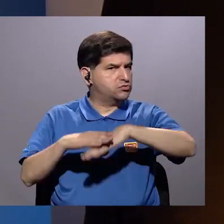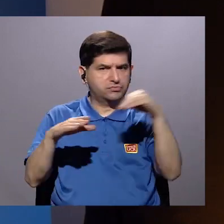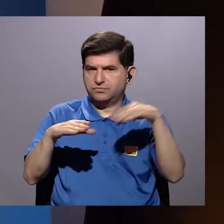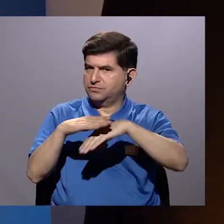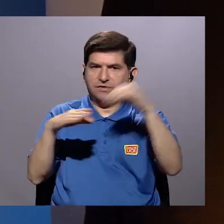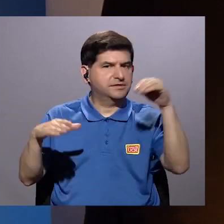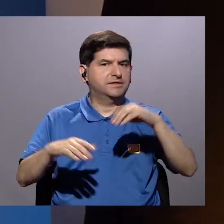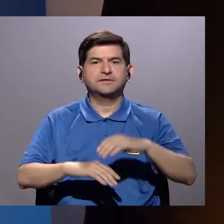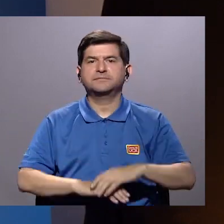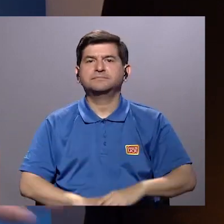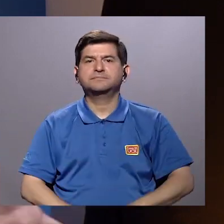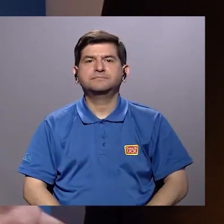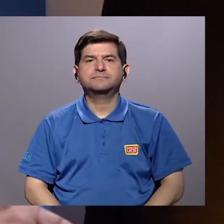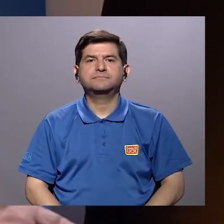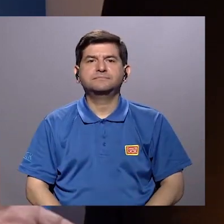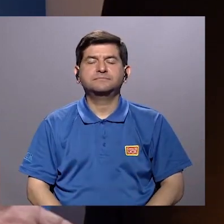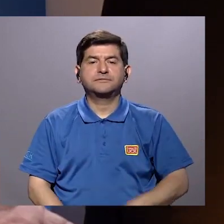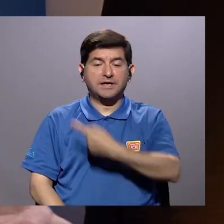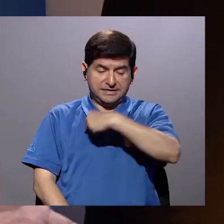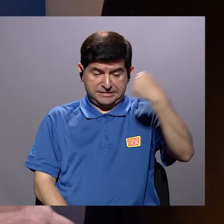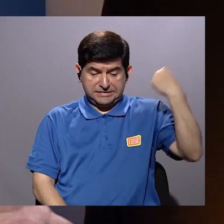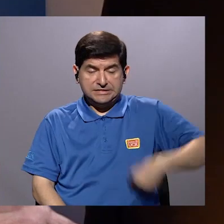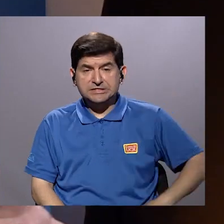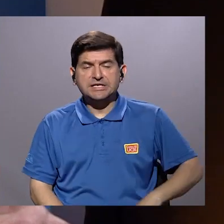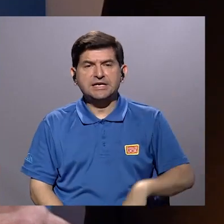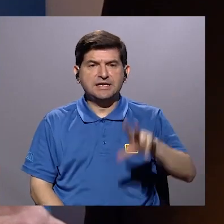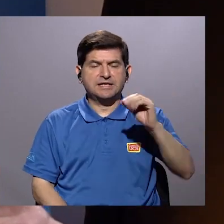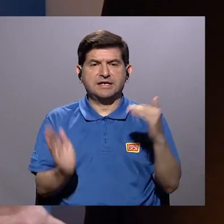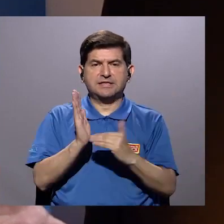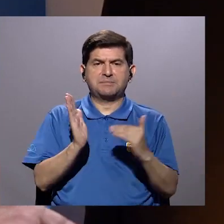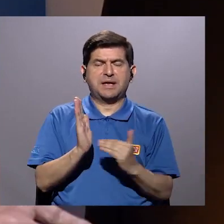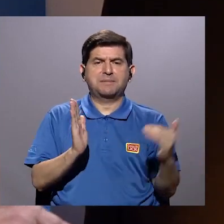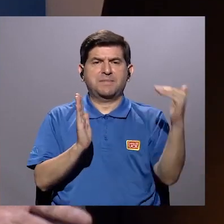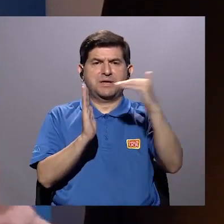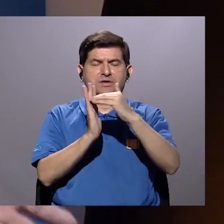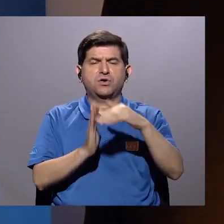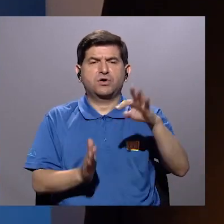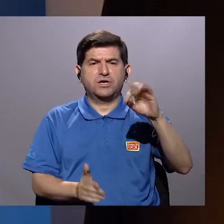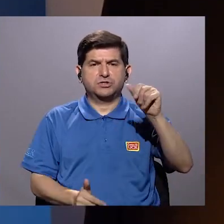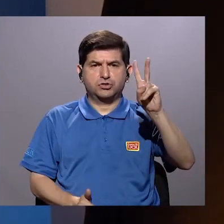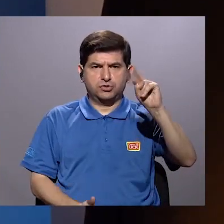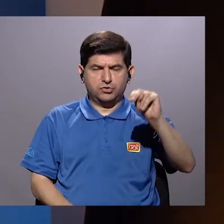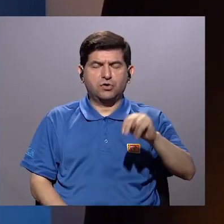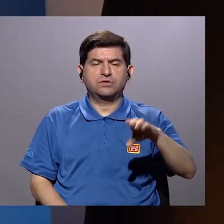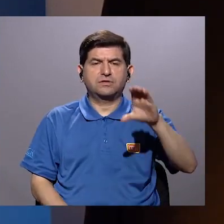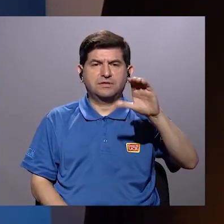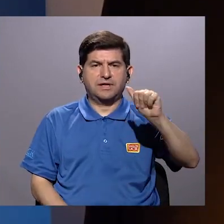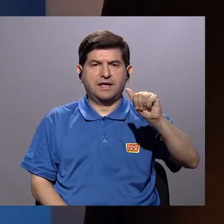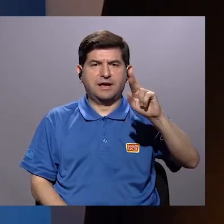Claro. Por otro lado, China está metiendo 30.000 millones de toneladas de carbón mineral en su sistema.